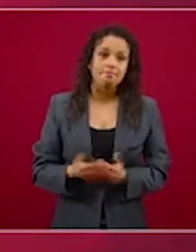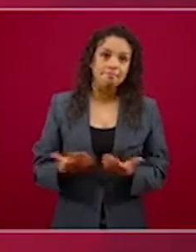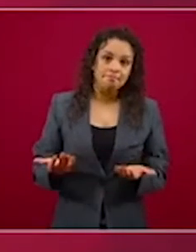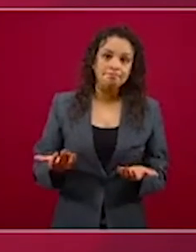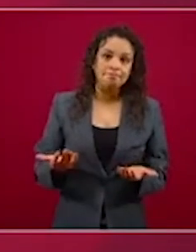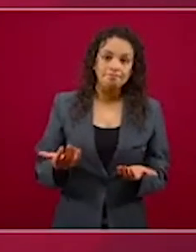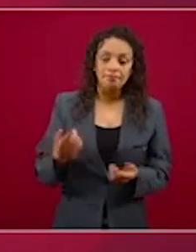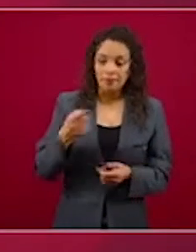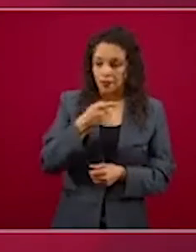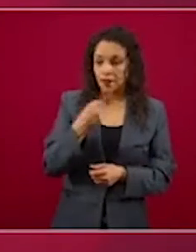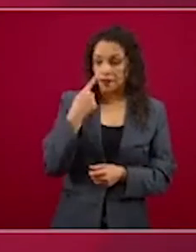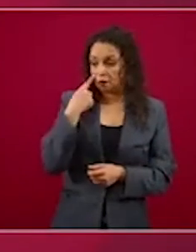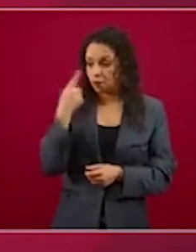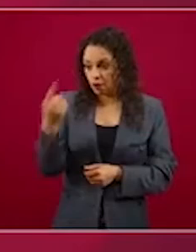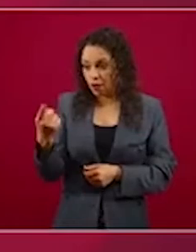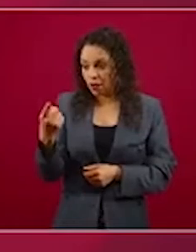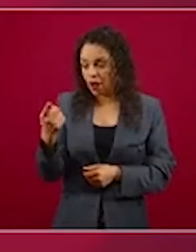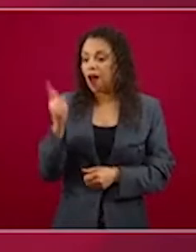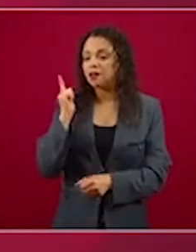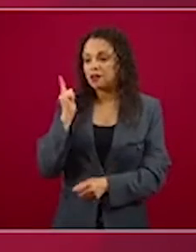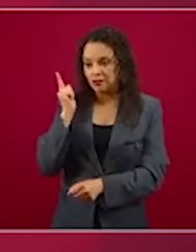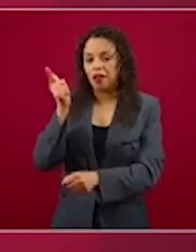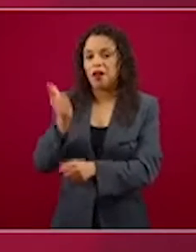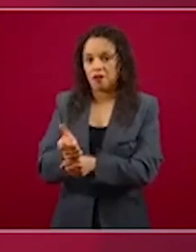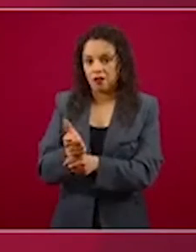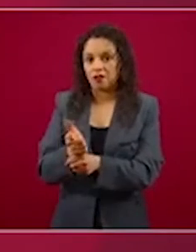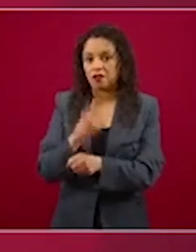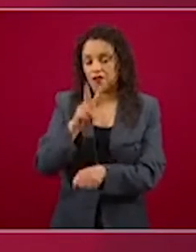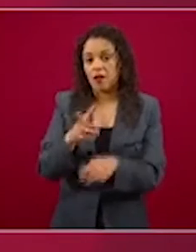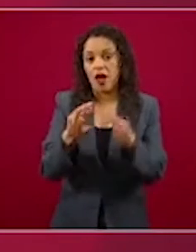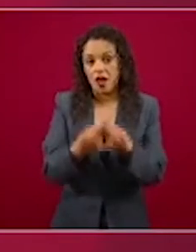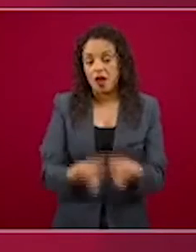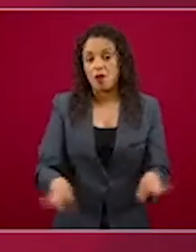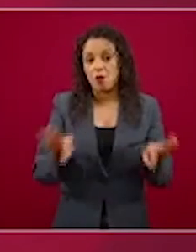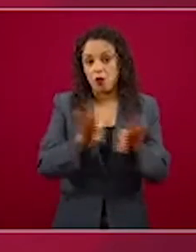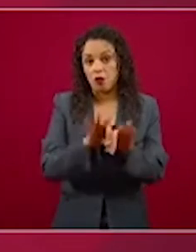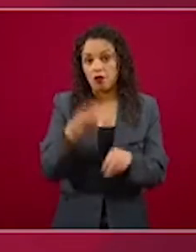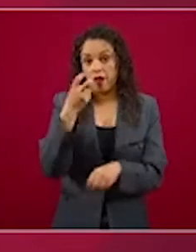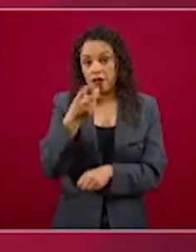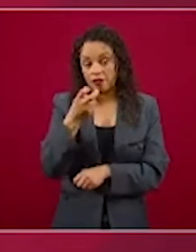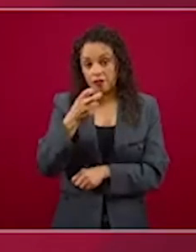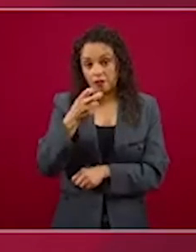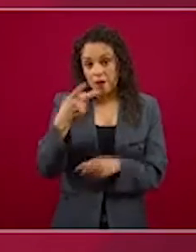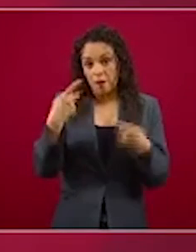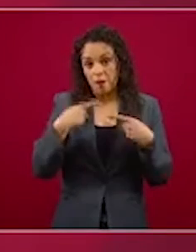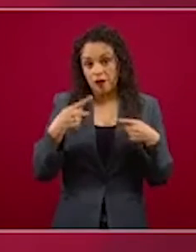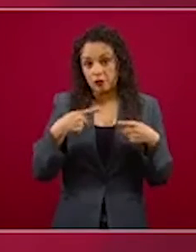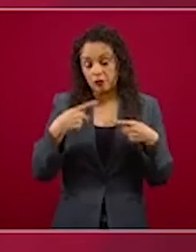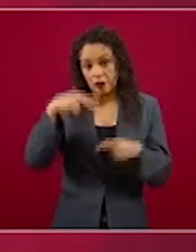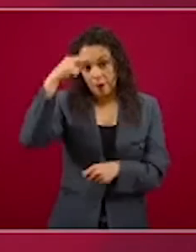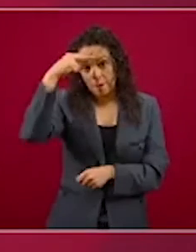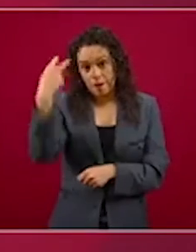la importancia de la comunidad mexicana en Estados